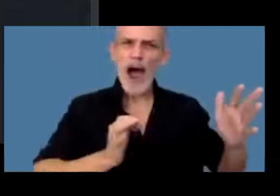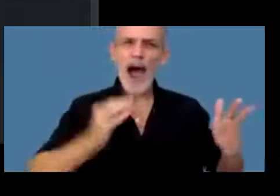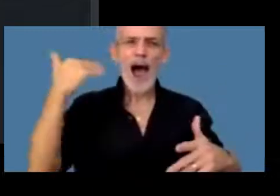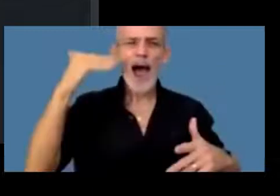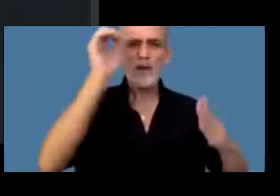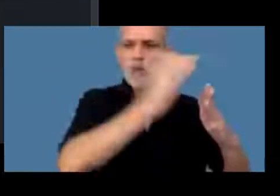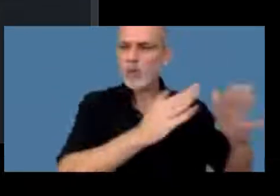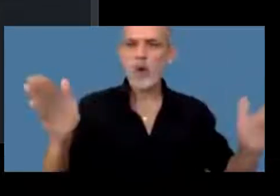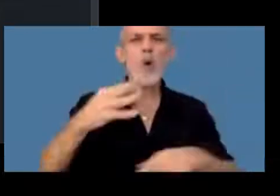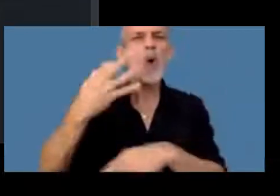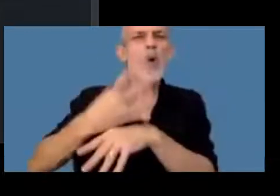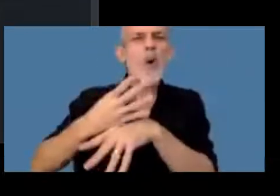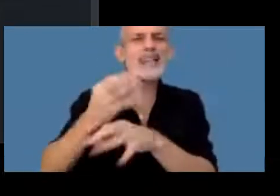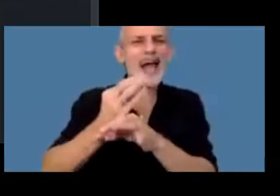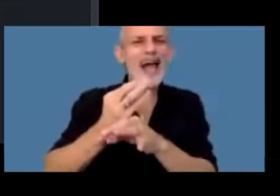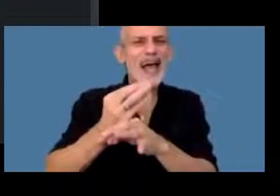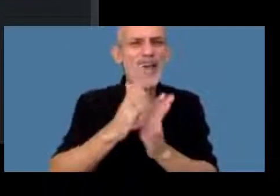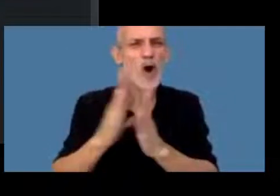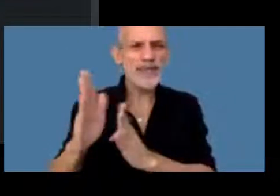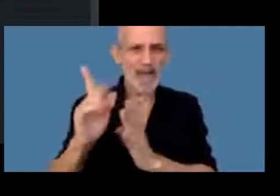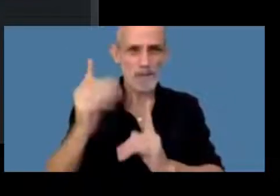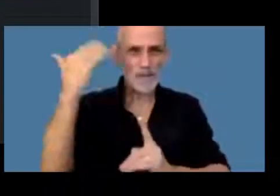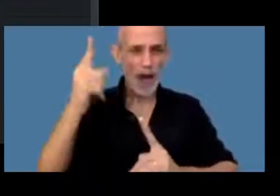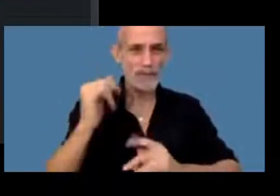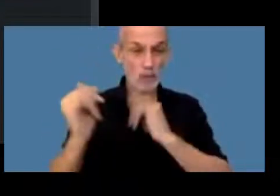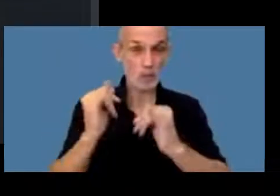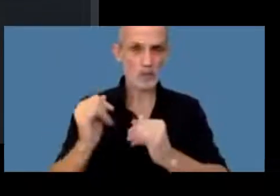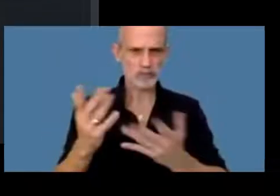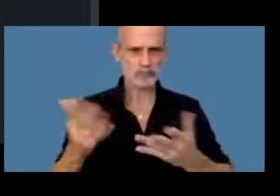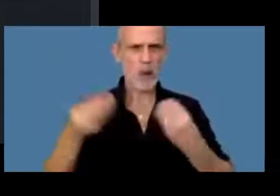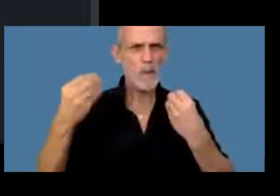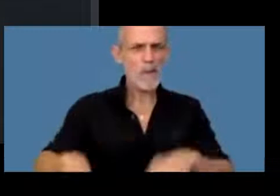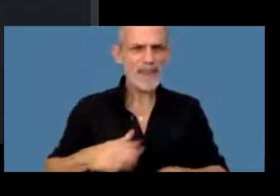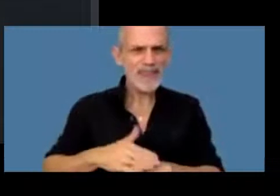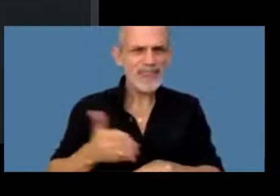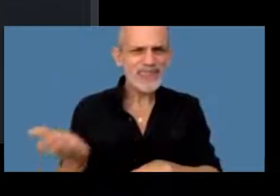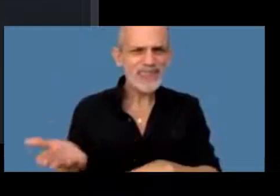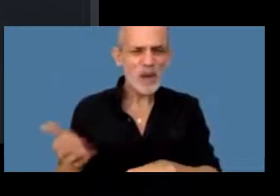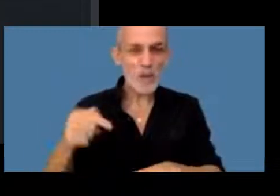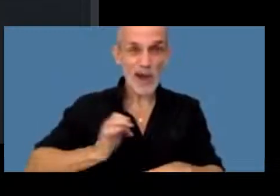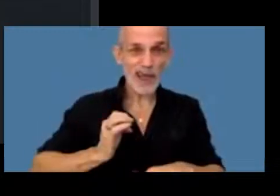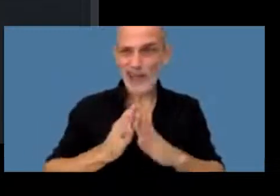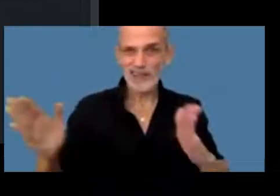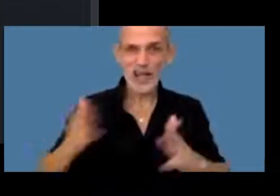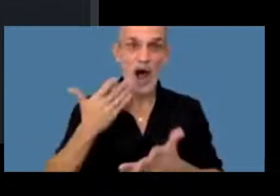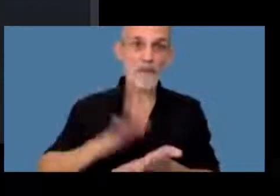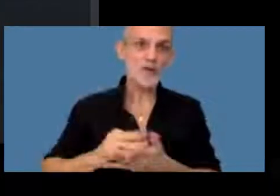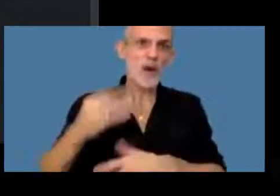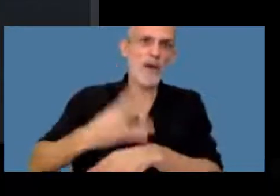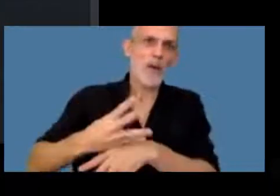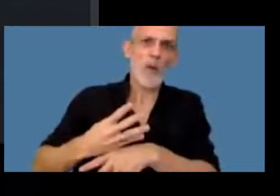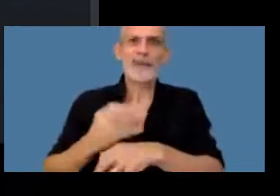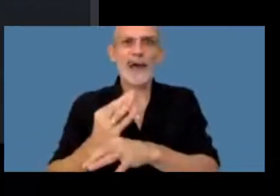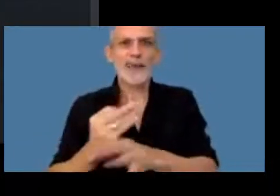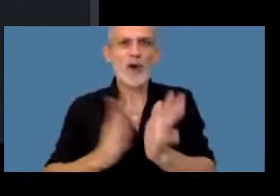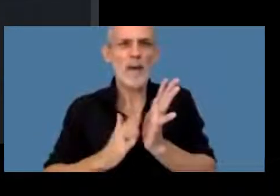comentaba Cristina hoy, yo digo, ¿podemos perder tanto tiempo de este año hablando de cuarta categoría y de monotributo?